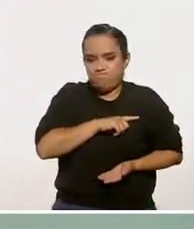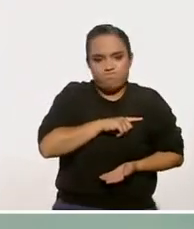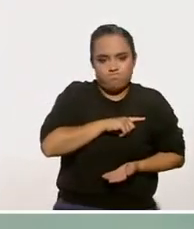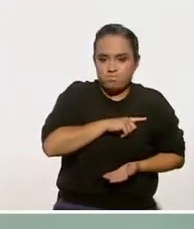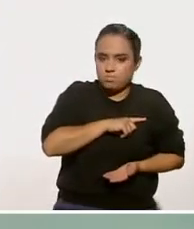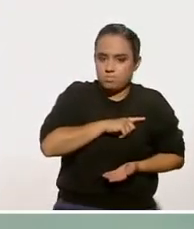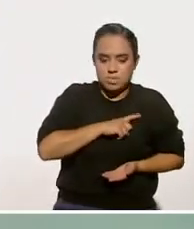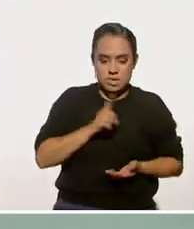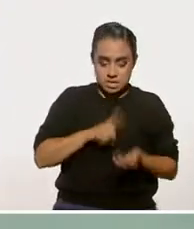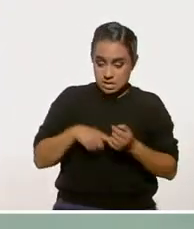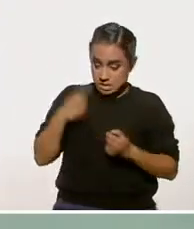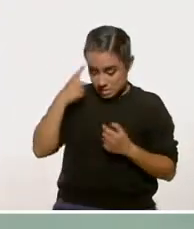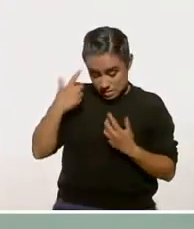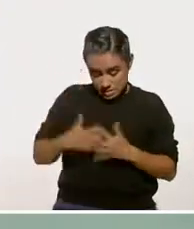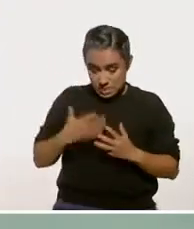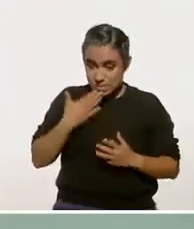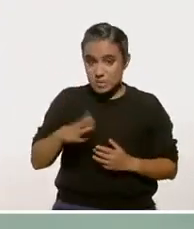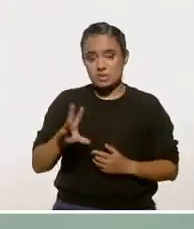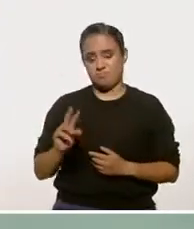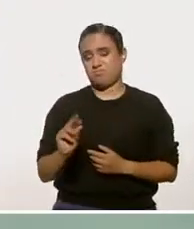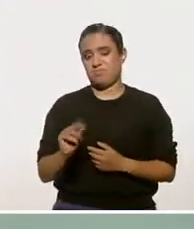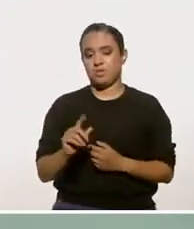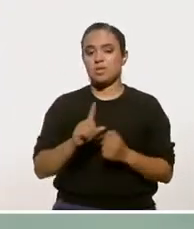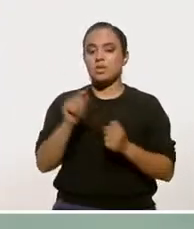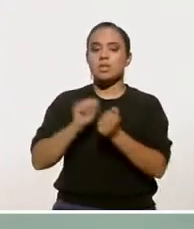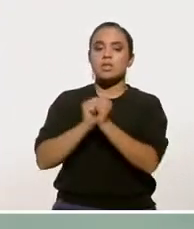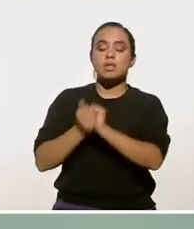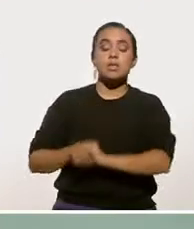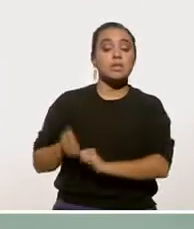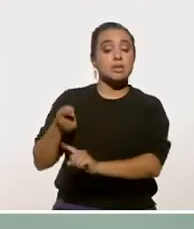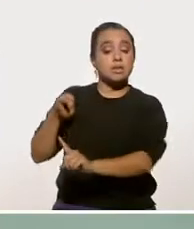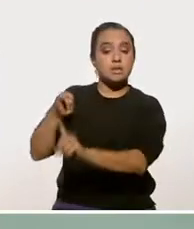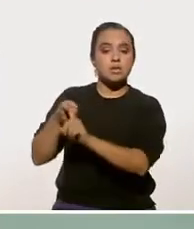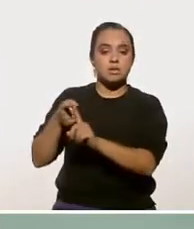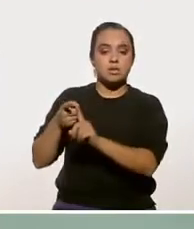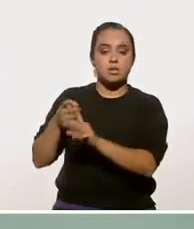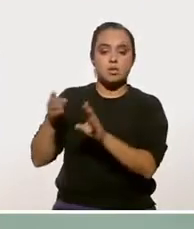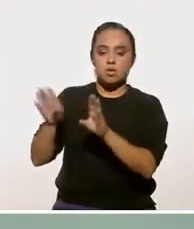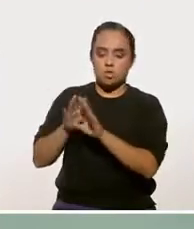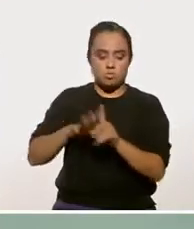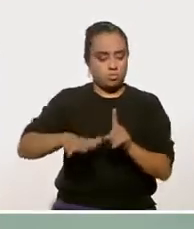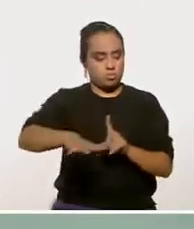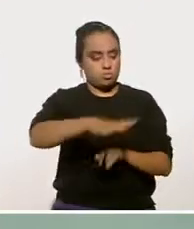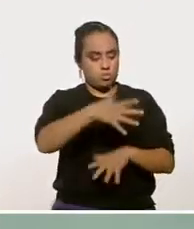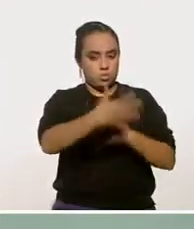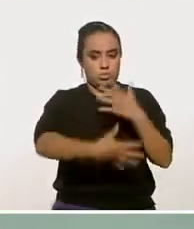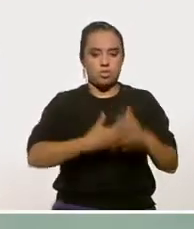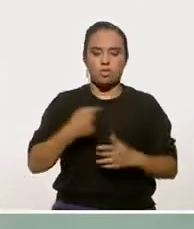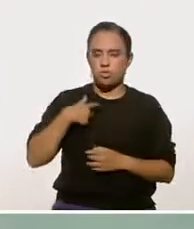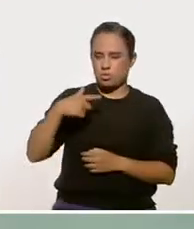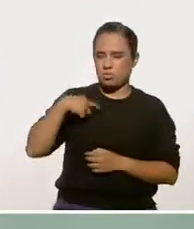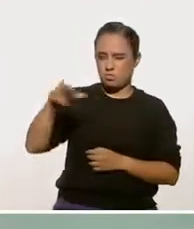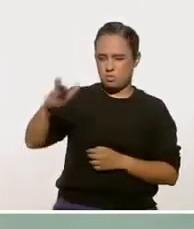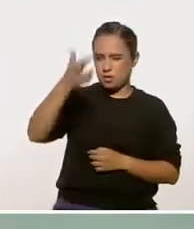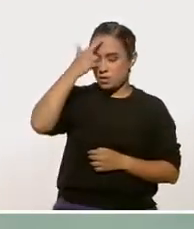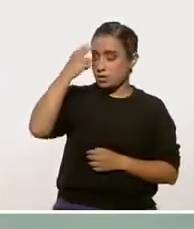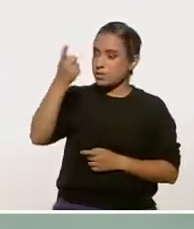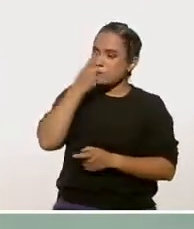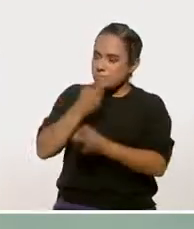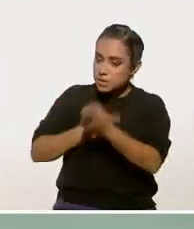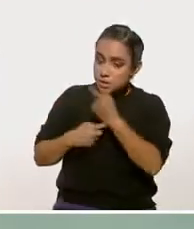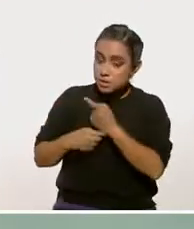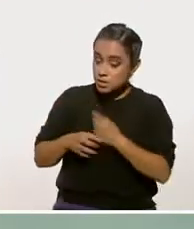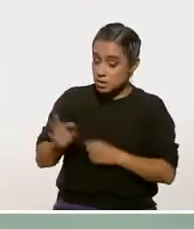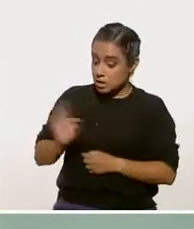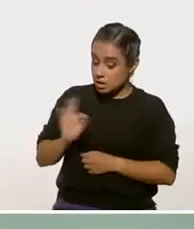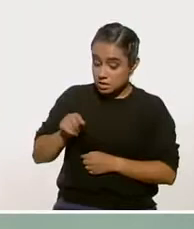les trae salud mental, porque aparte se vuelven foco de la violencia del entorno, ¿no? A mí me acuerdo que me decían muchísimo, si